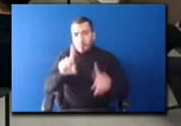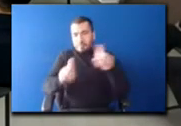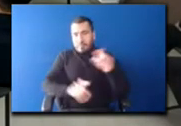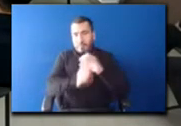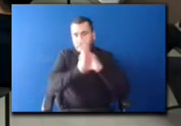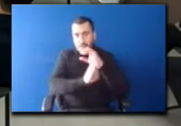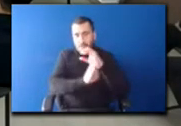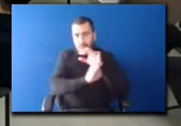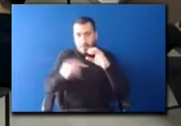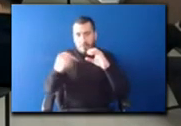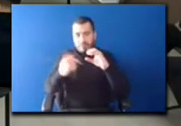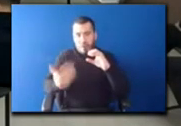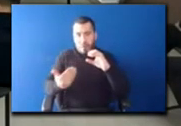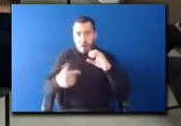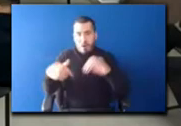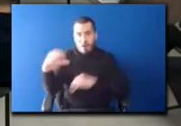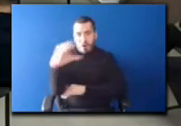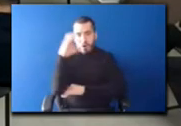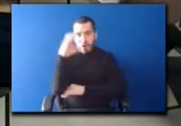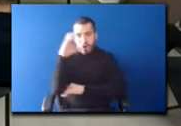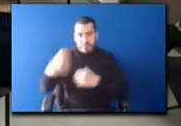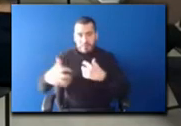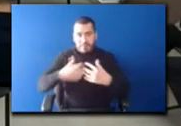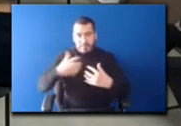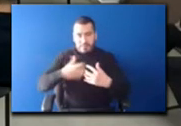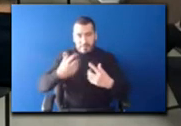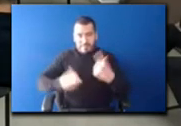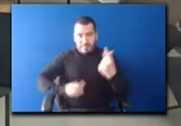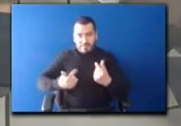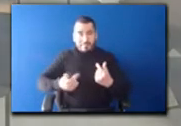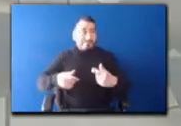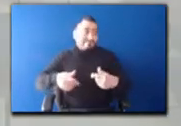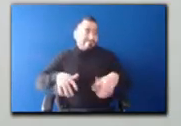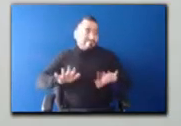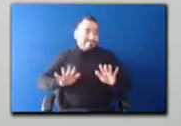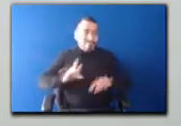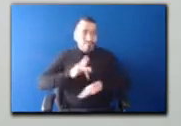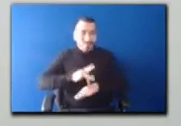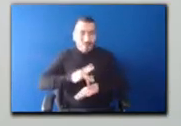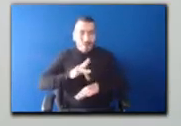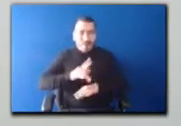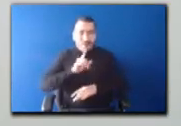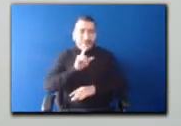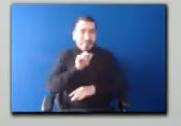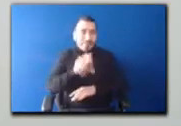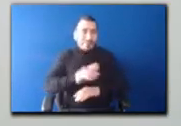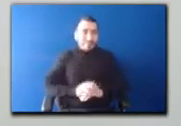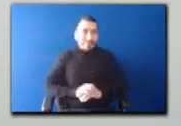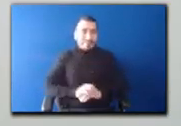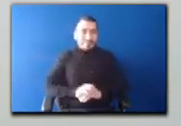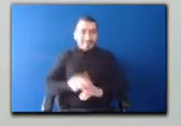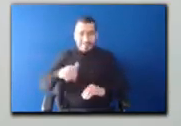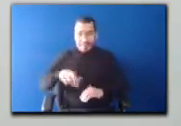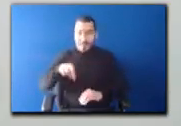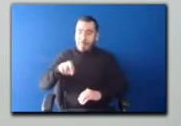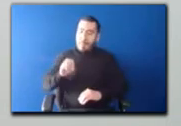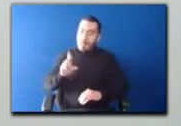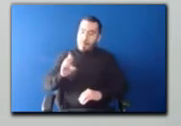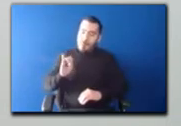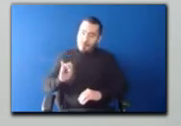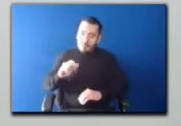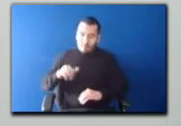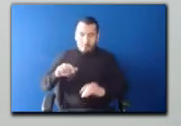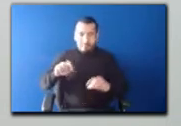es su viabilidad? Tenía que llegar la pregunta. Bueno, no, pues en el poli no podía quedarnos sin hablar de criptoactivos.